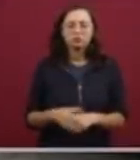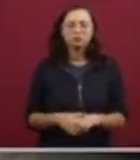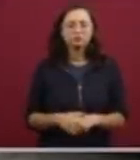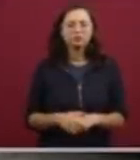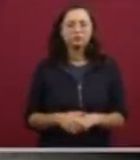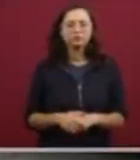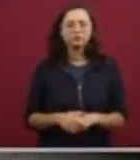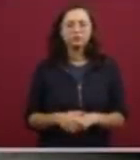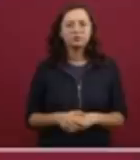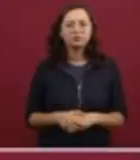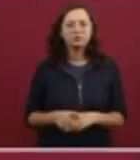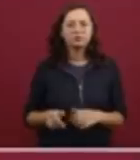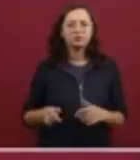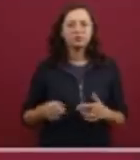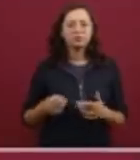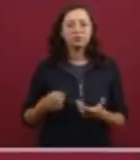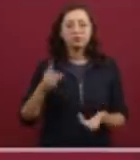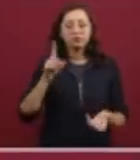Todos los programas de bienestar